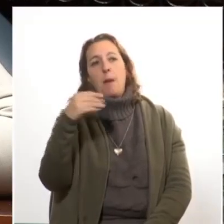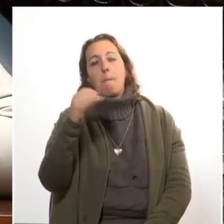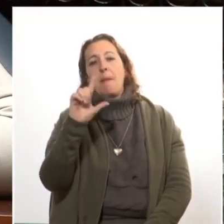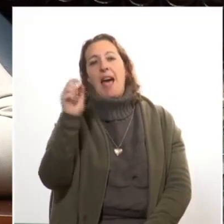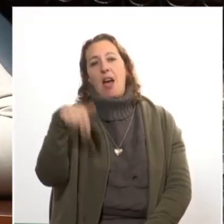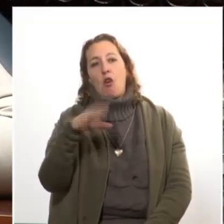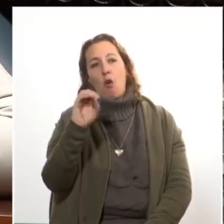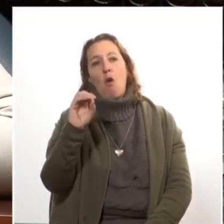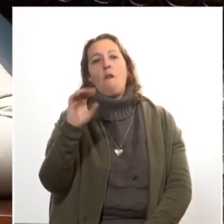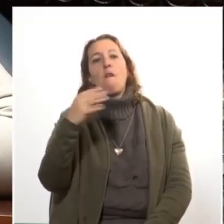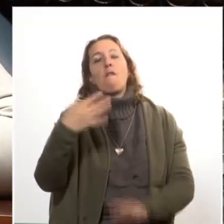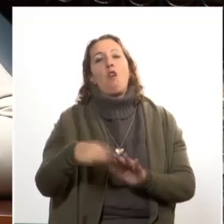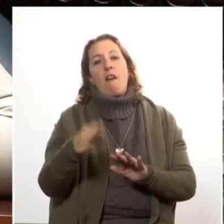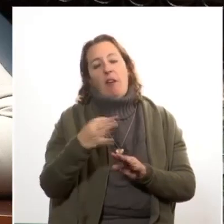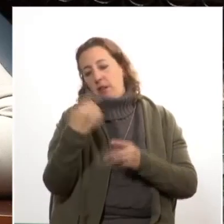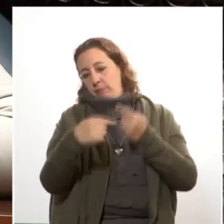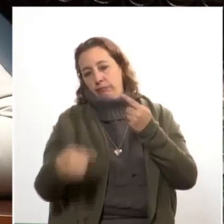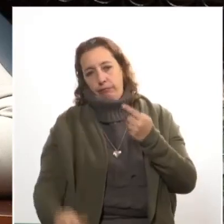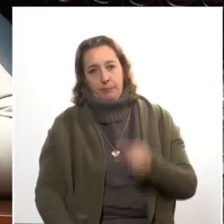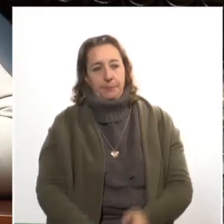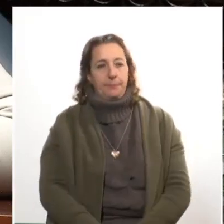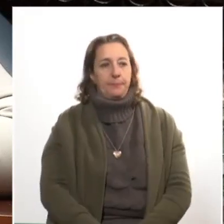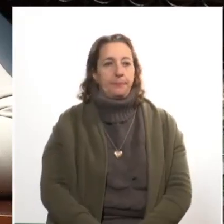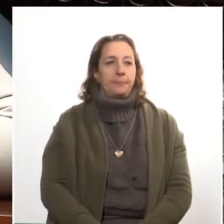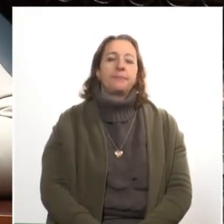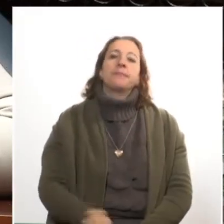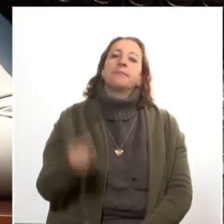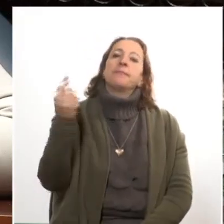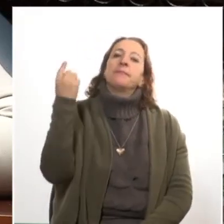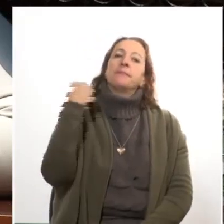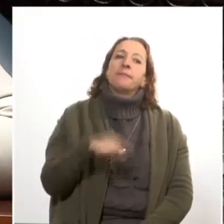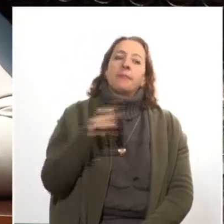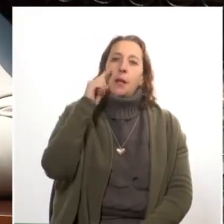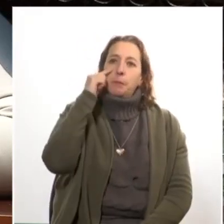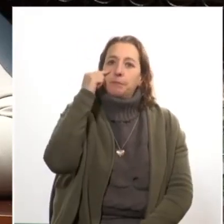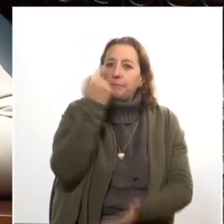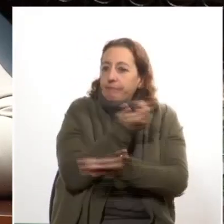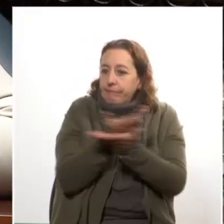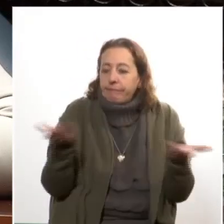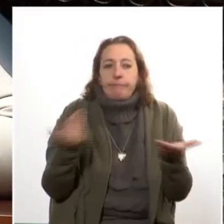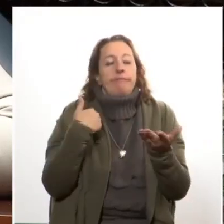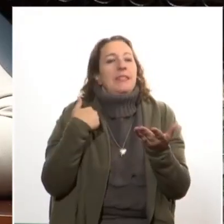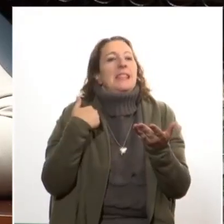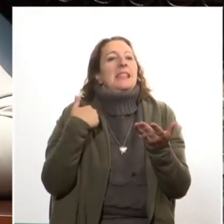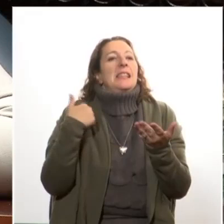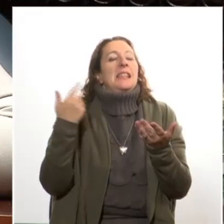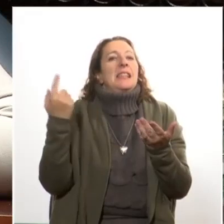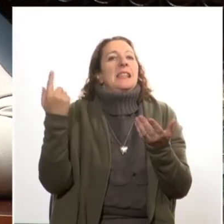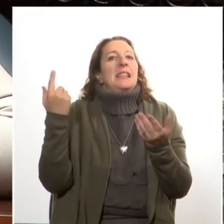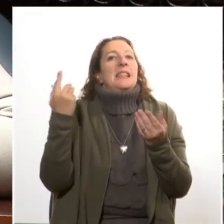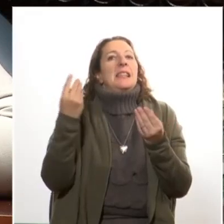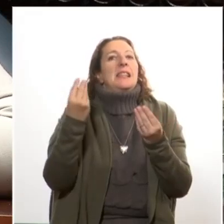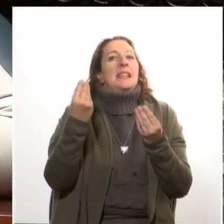Blanco, Bordaberry, entre otros. Se han identificado restos de los uruguayos desaparecidos en Argentina y en